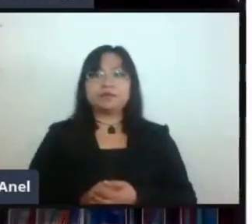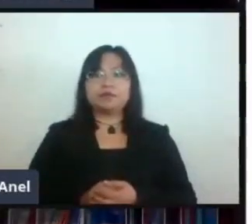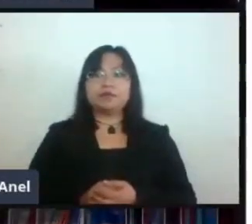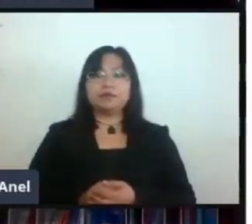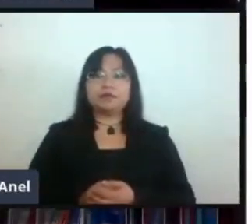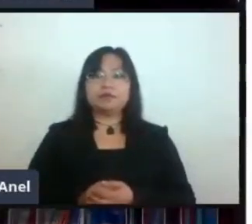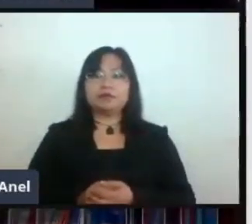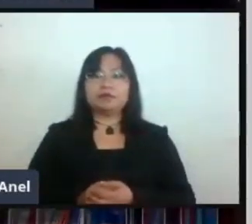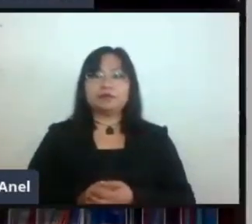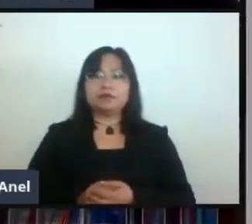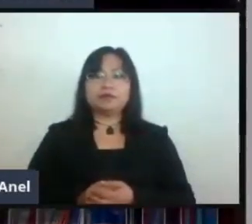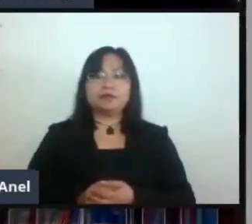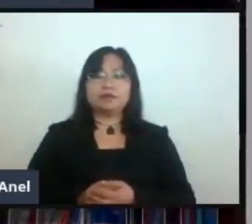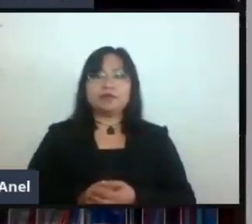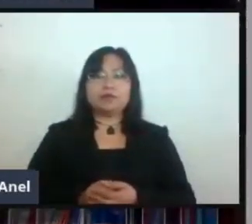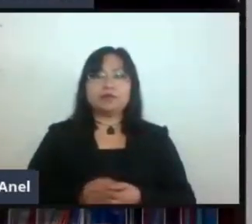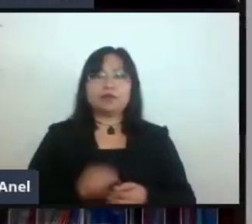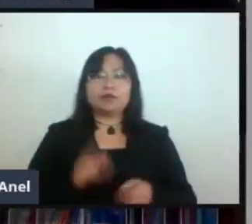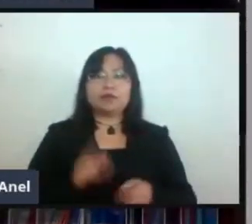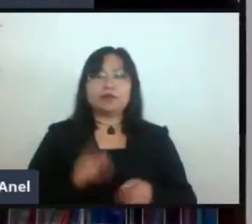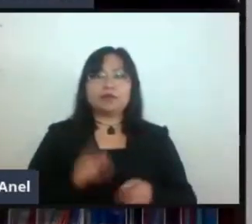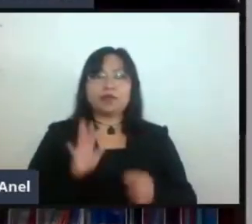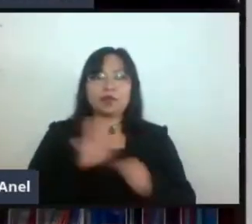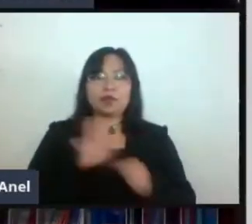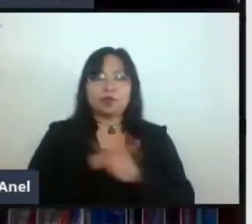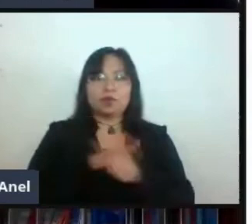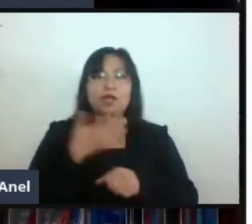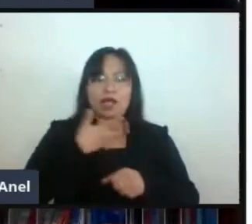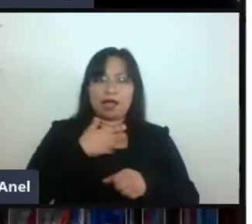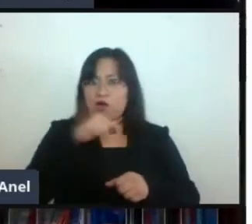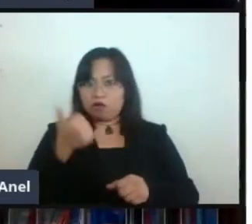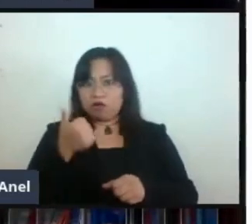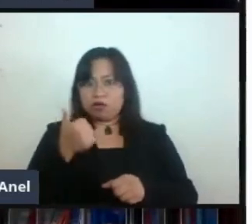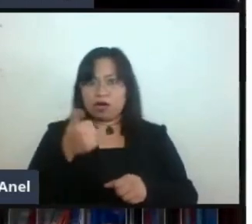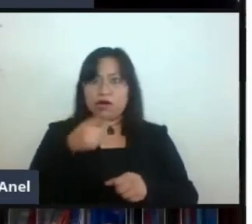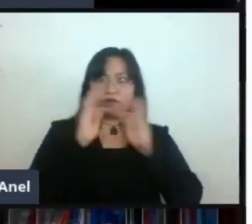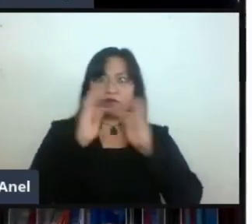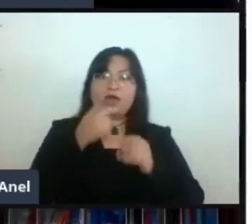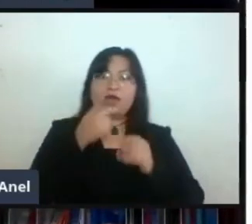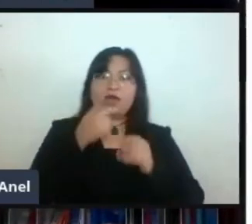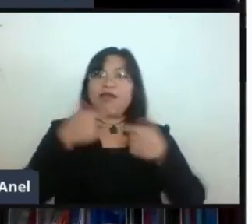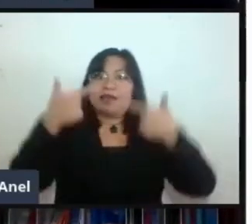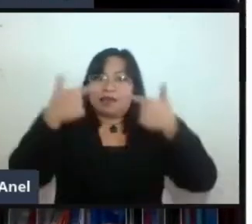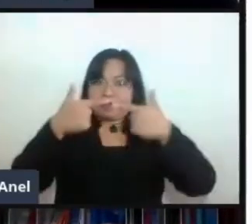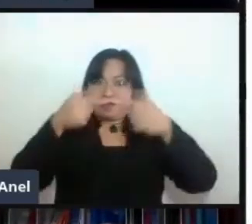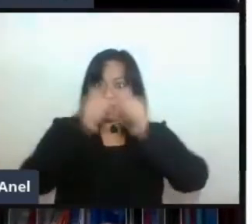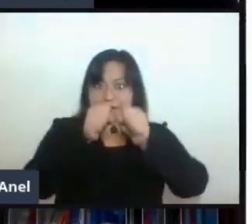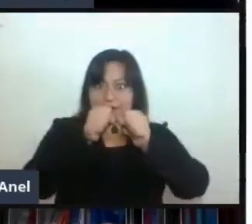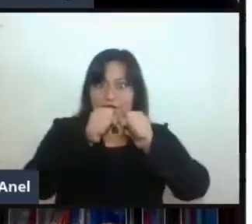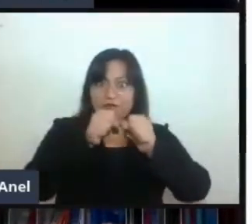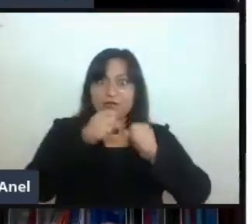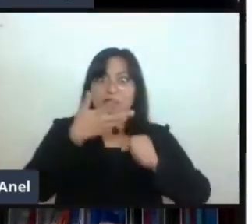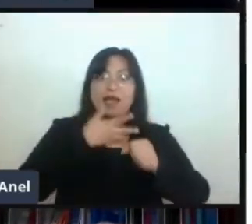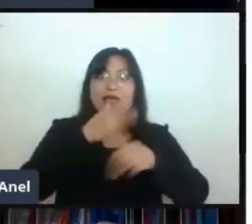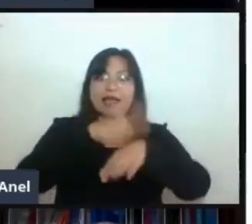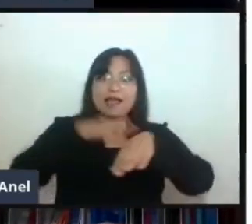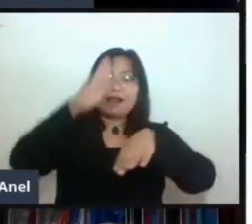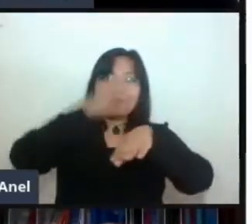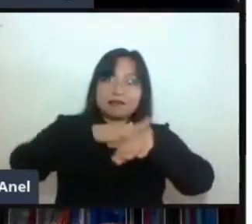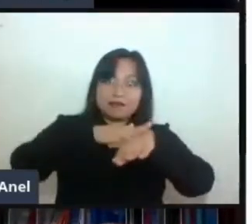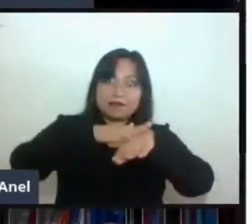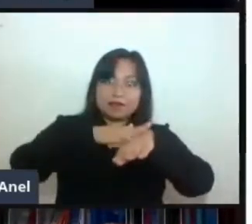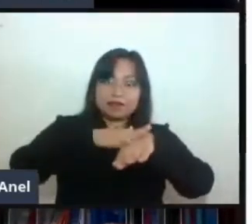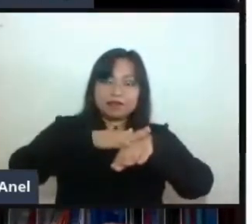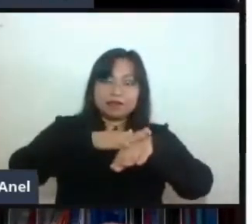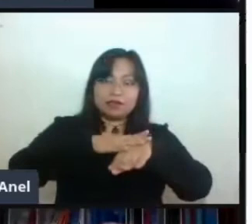que se llama calificaciones. Uh-huh. Bueno, exactamente. Espérame, pero en otra materia que ya me hayan entregado, como aquí no tengo